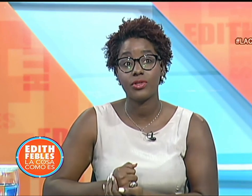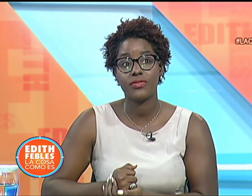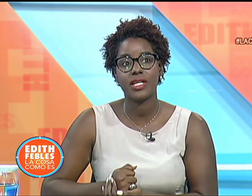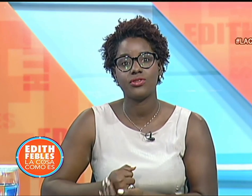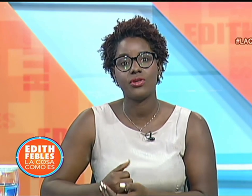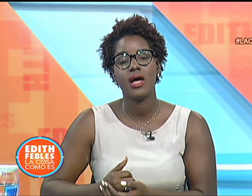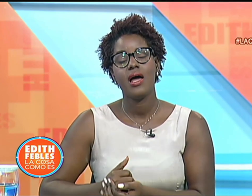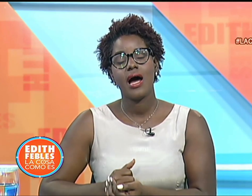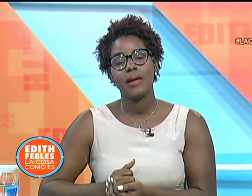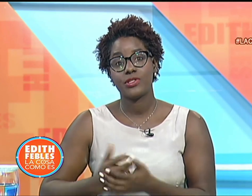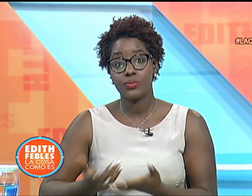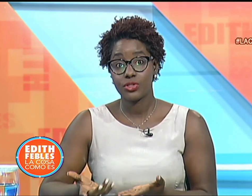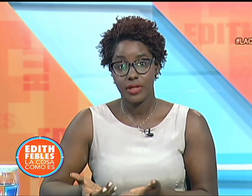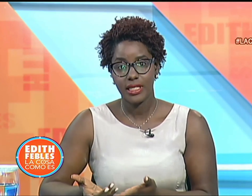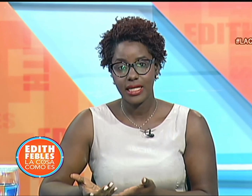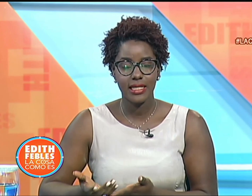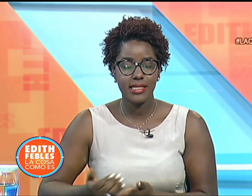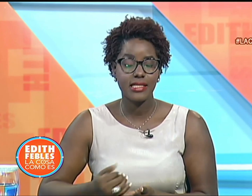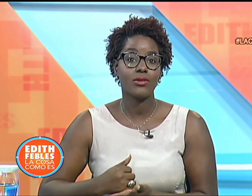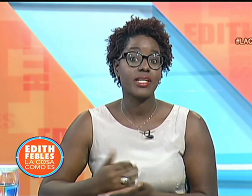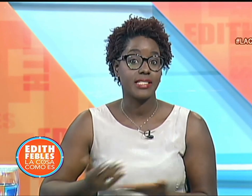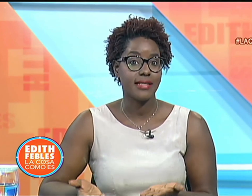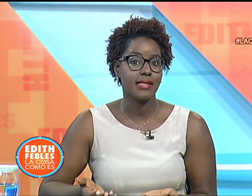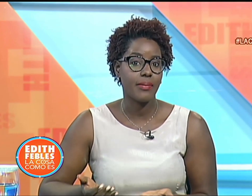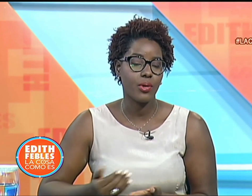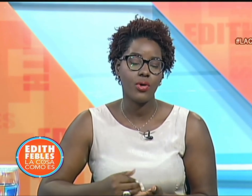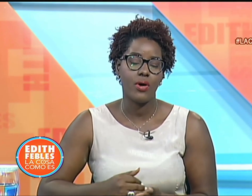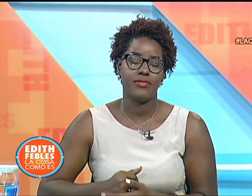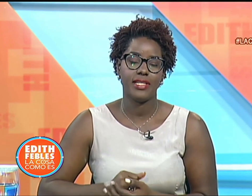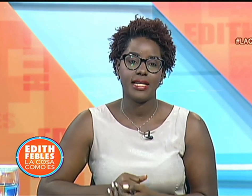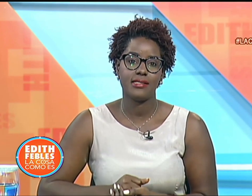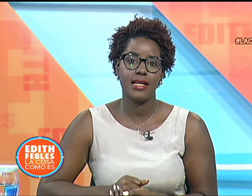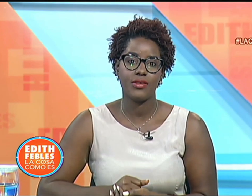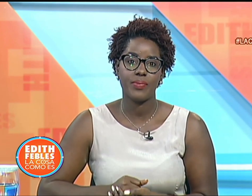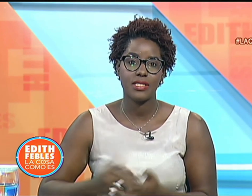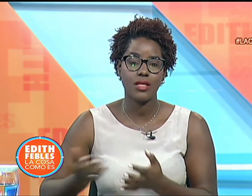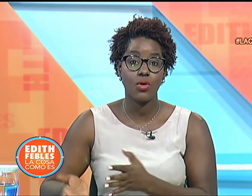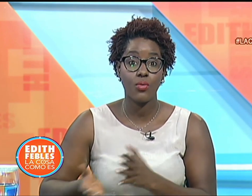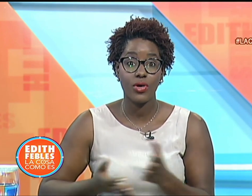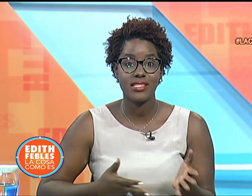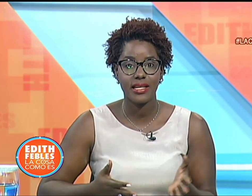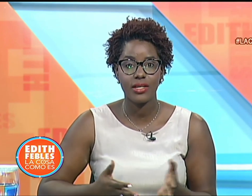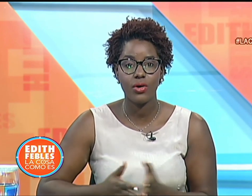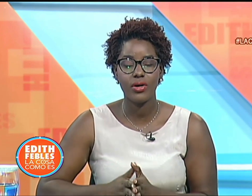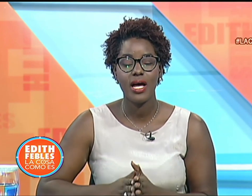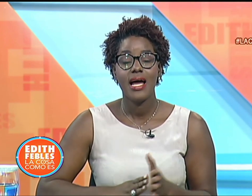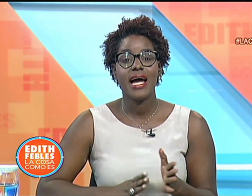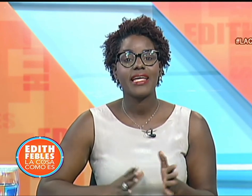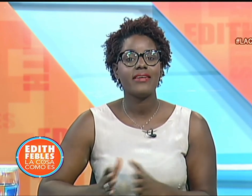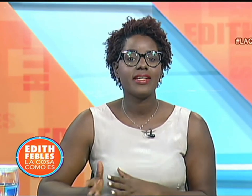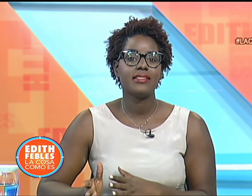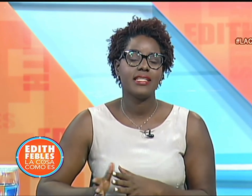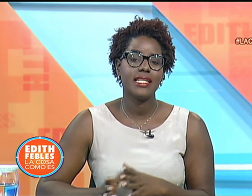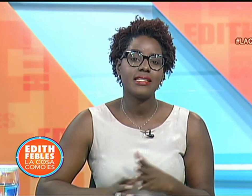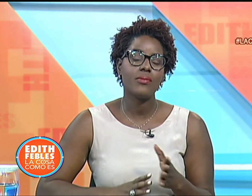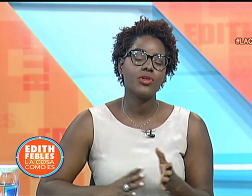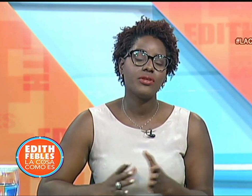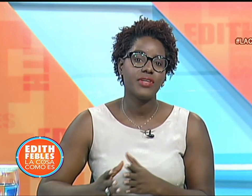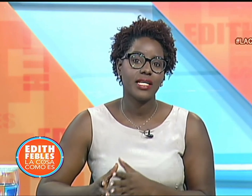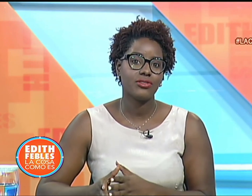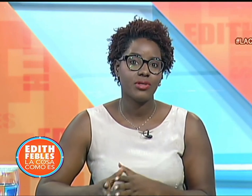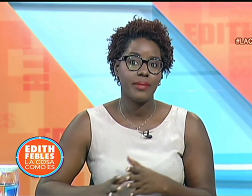una modificación al presupuesto general del Estado que ya se aprobó a finales del año pasado, como es de rigor. Hay que ver si en